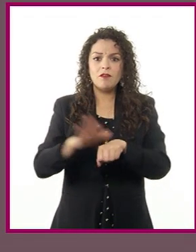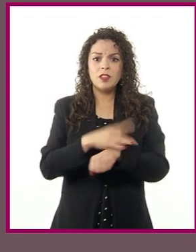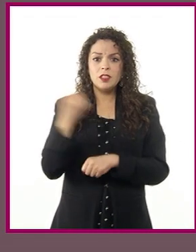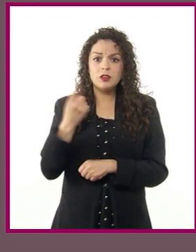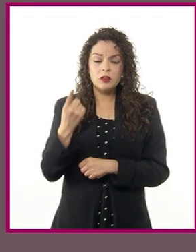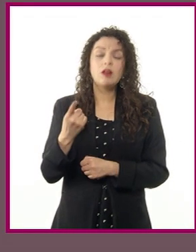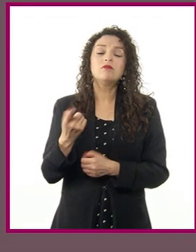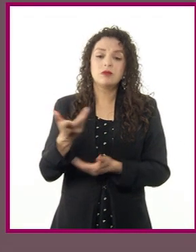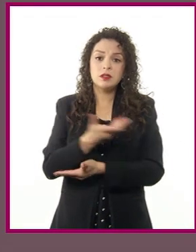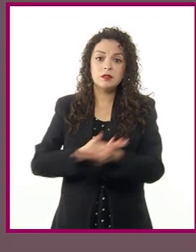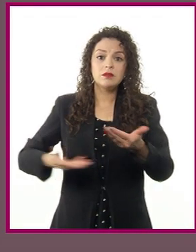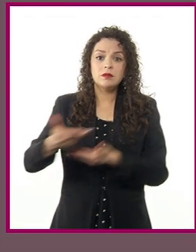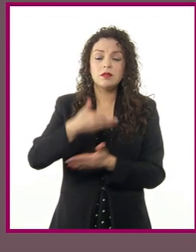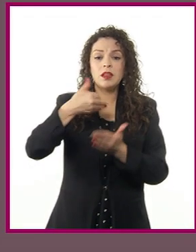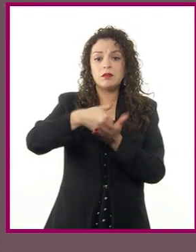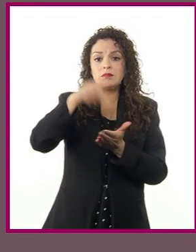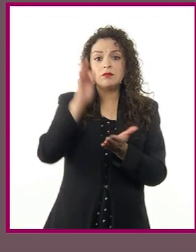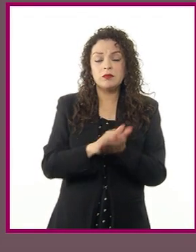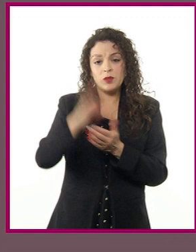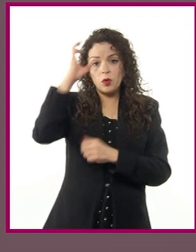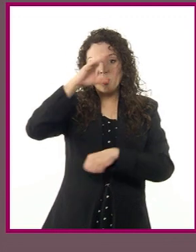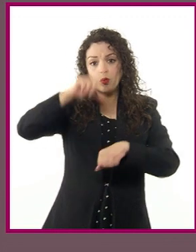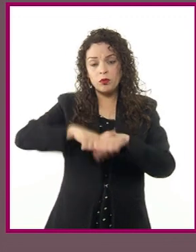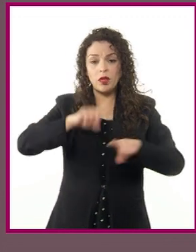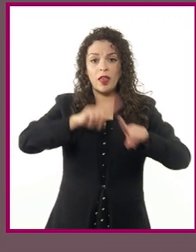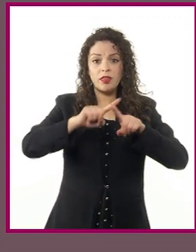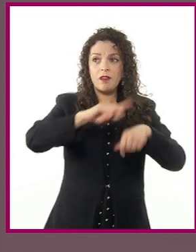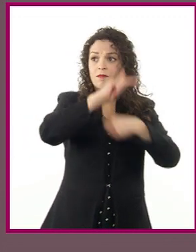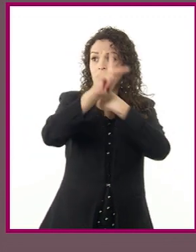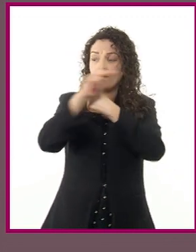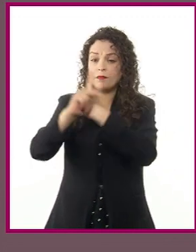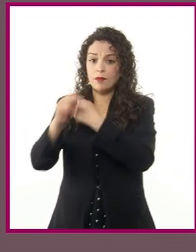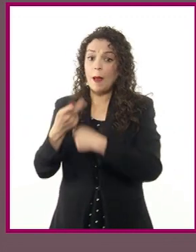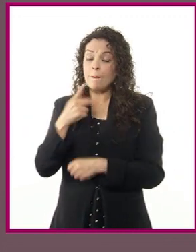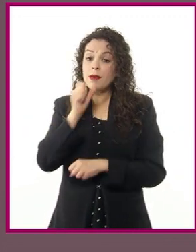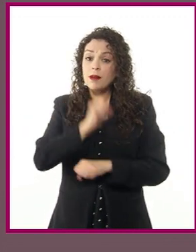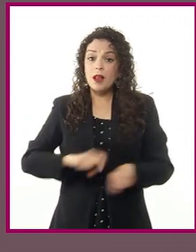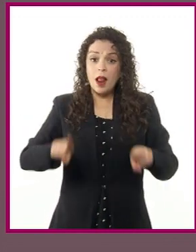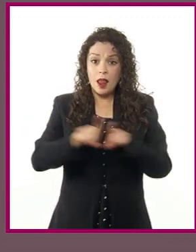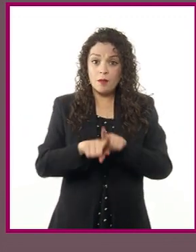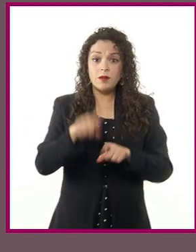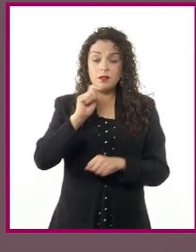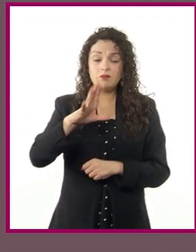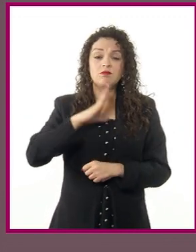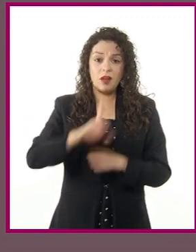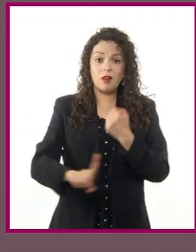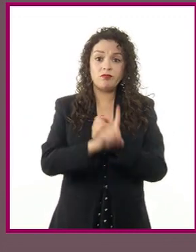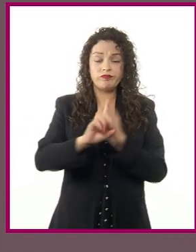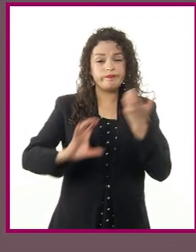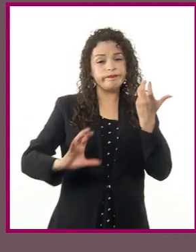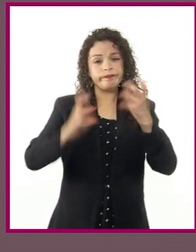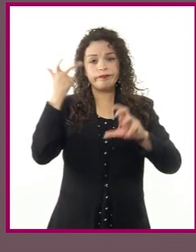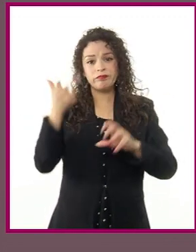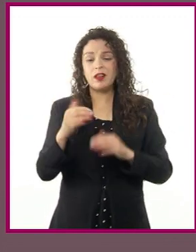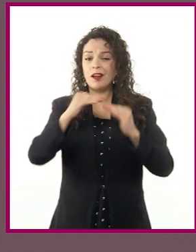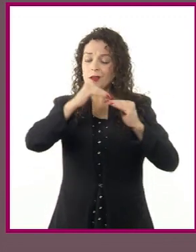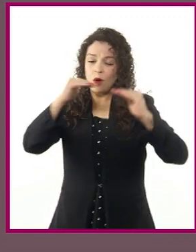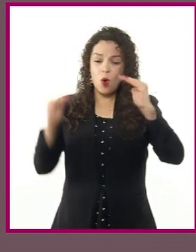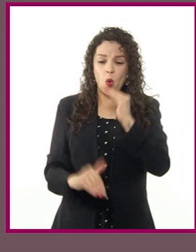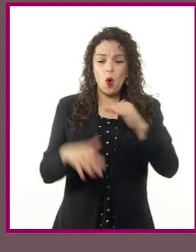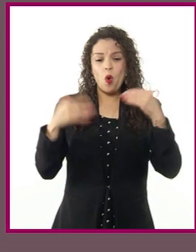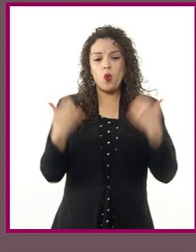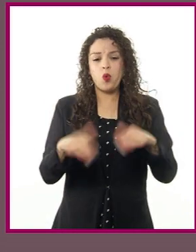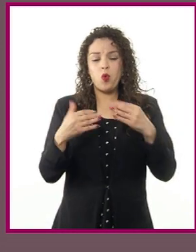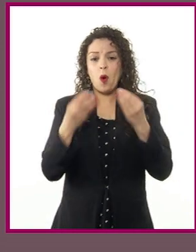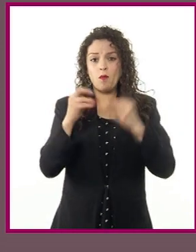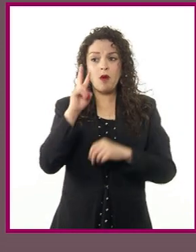valores culturales entre naciones, pero al mismo tiempo ha generado conflictos y una enorme desigualdad